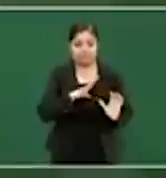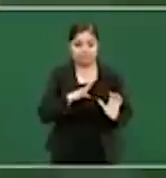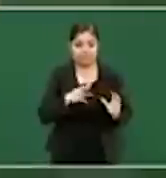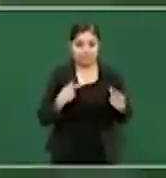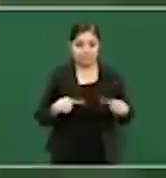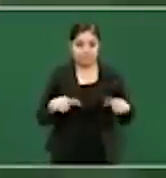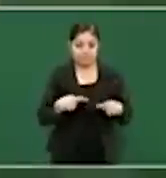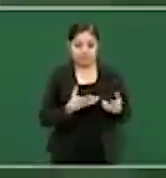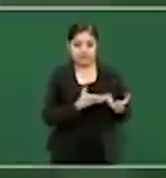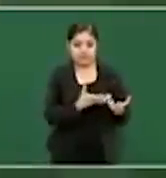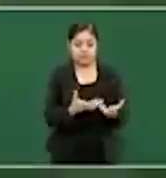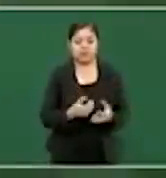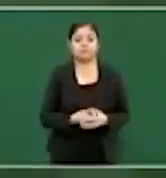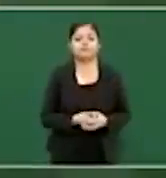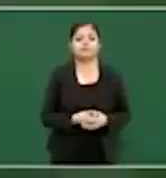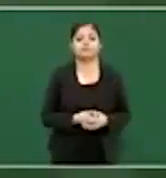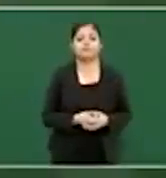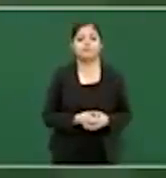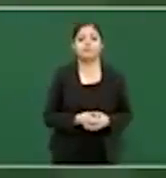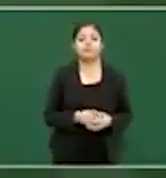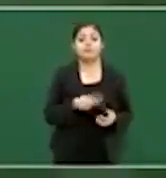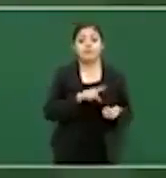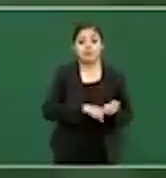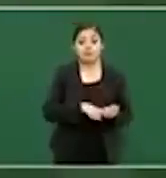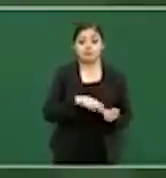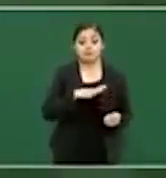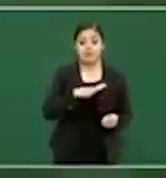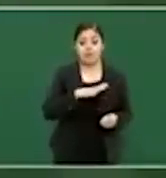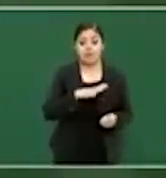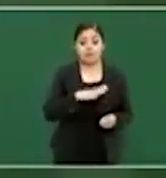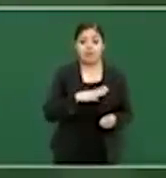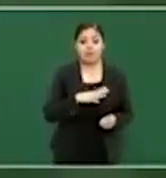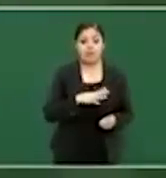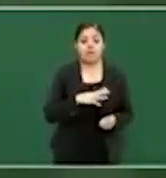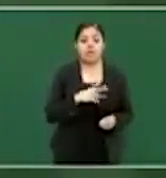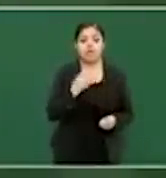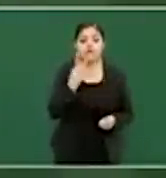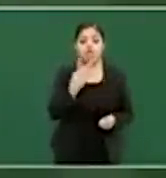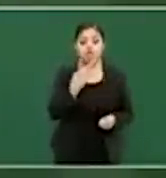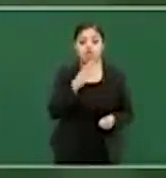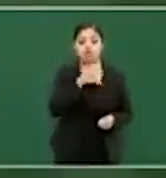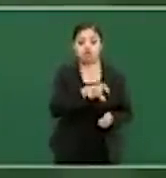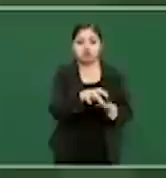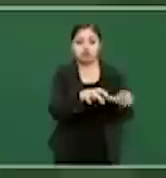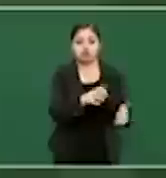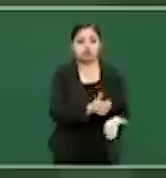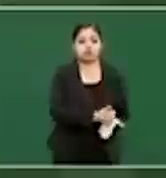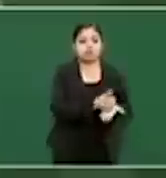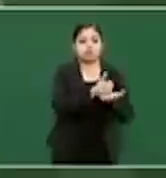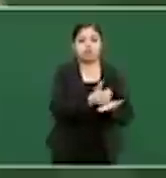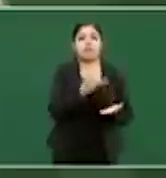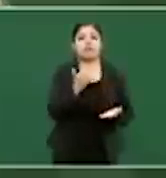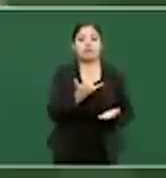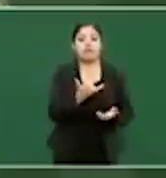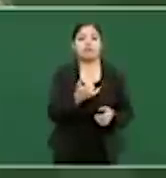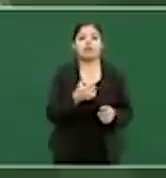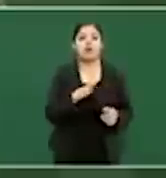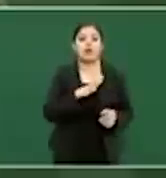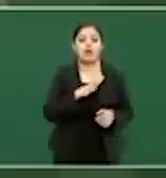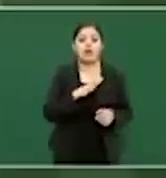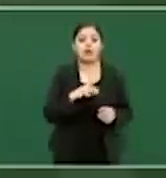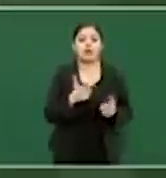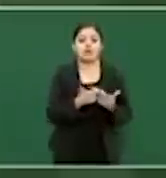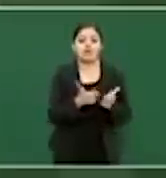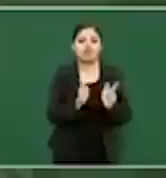estado se proporcionan dos unidades operativas en refuerzo y una compañía de fuerzas especiales